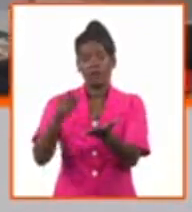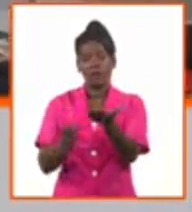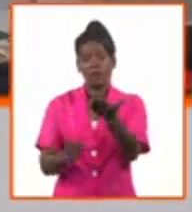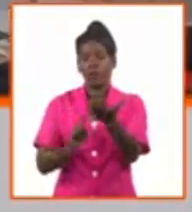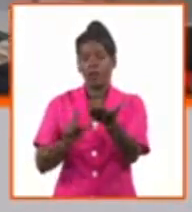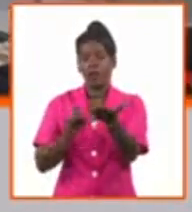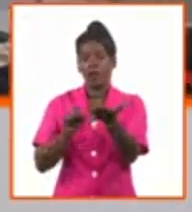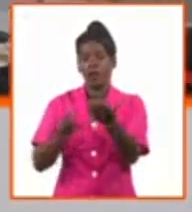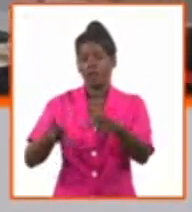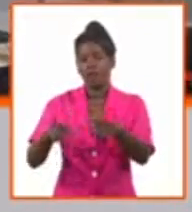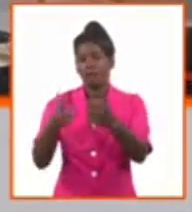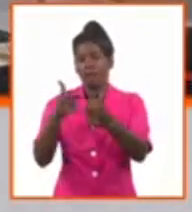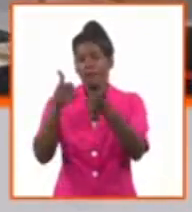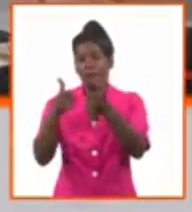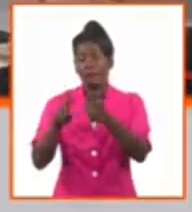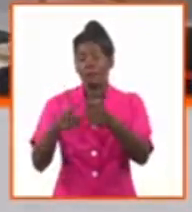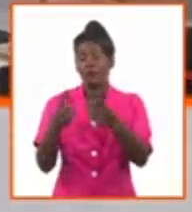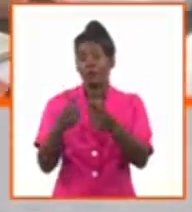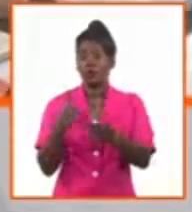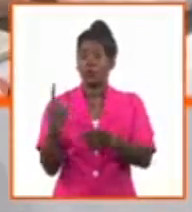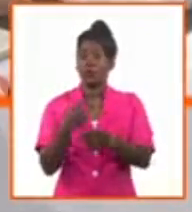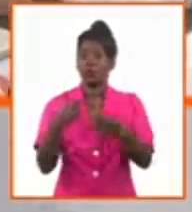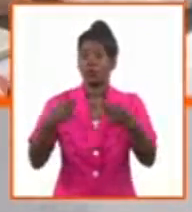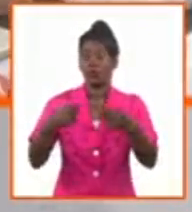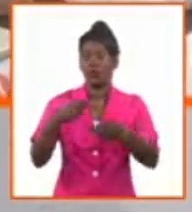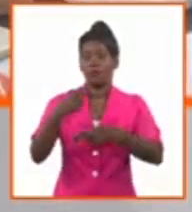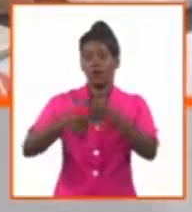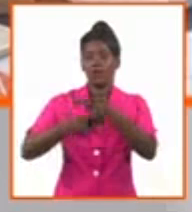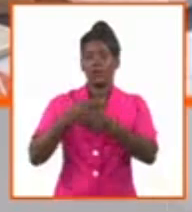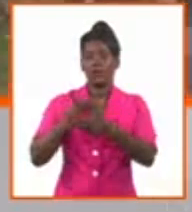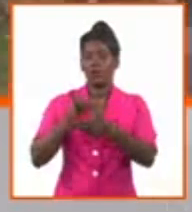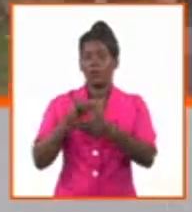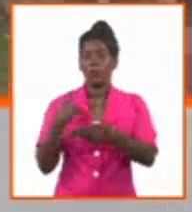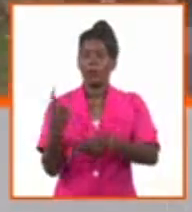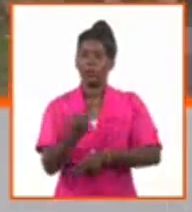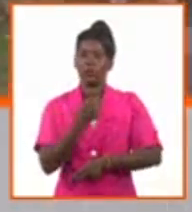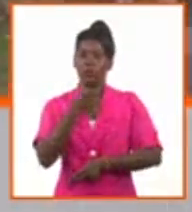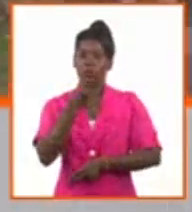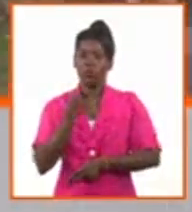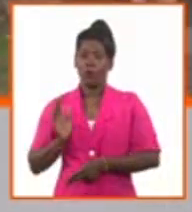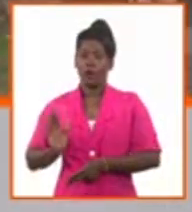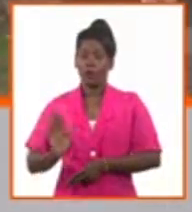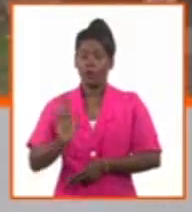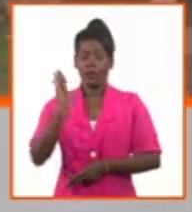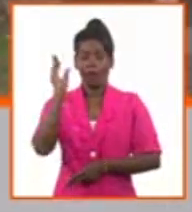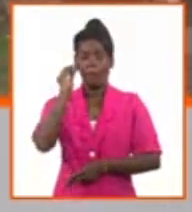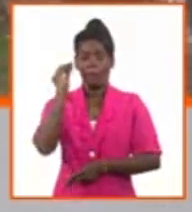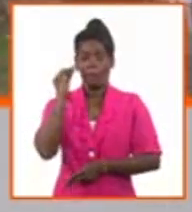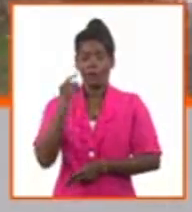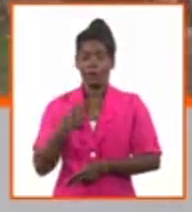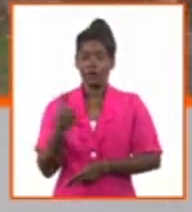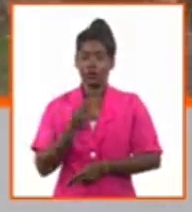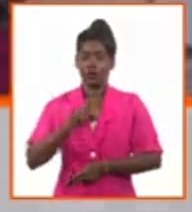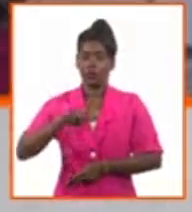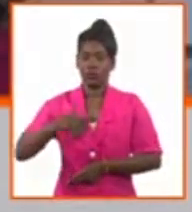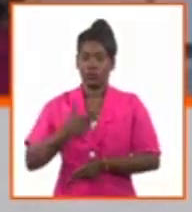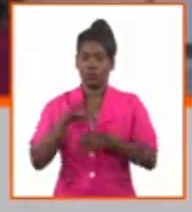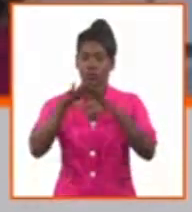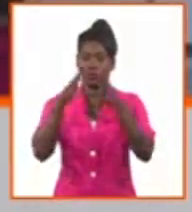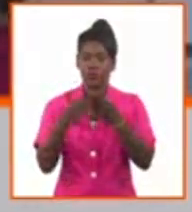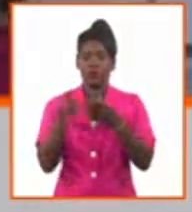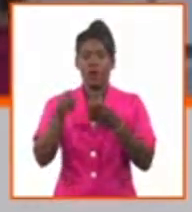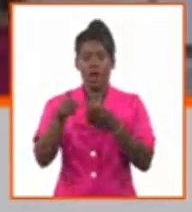Federación Estudiantil, tiene que tener también expresión en este 10º Congreso. Hemos hablado en muchas ocasiones de la necesidad de generar